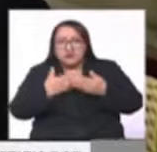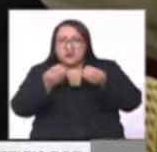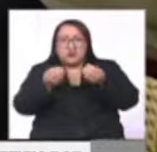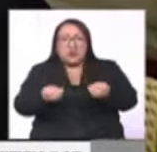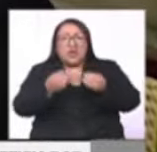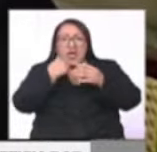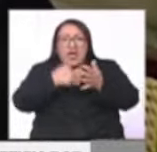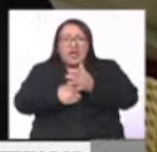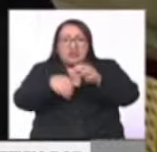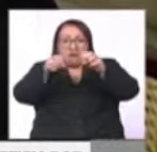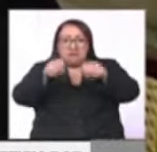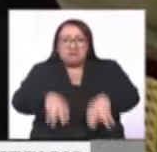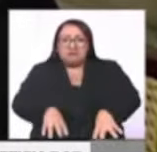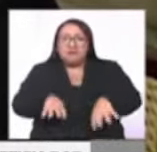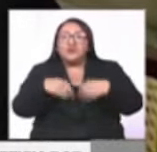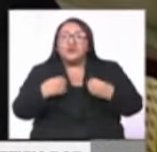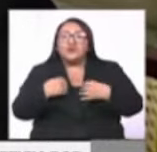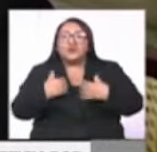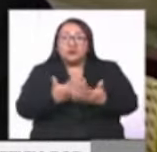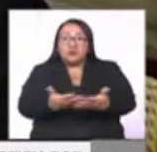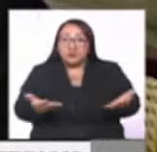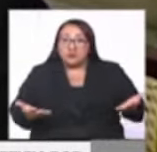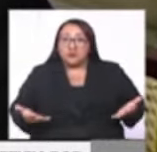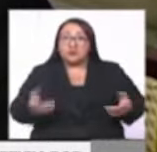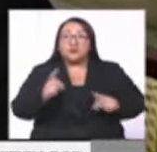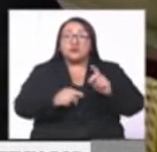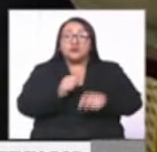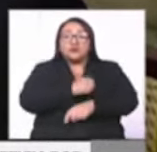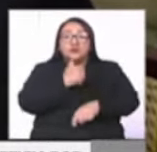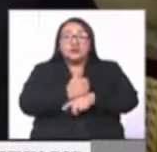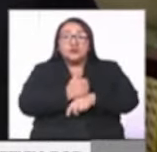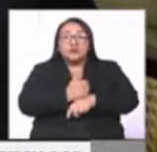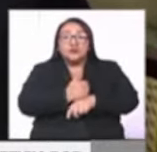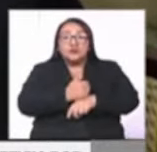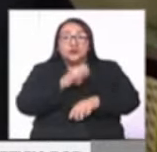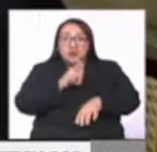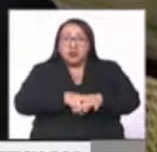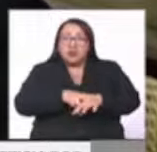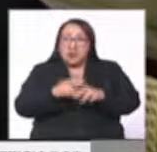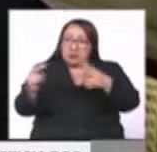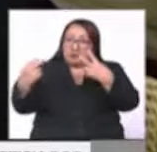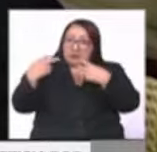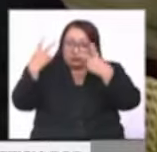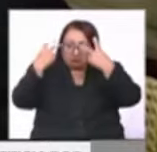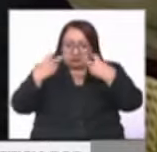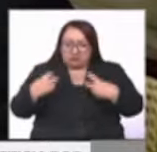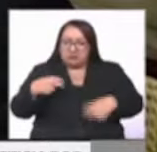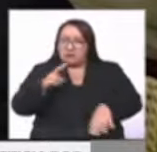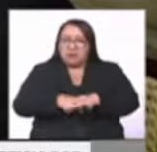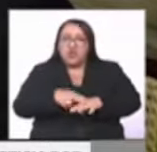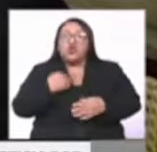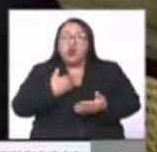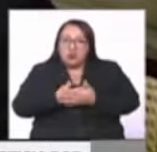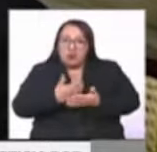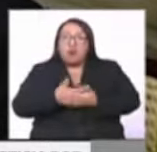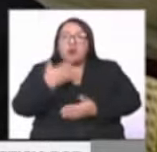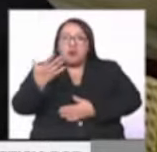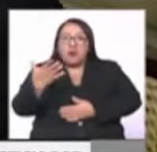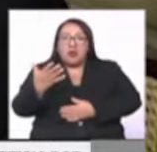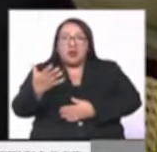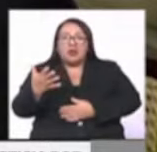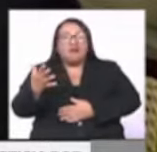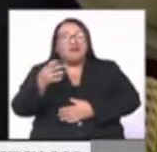renuncia a fin de ponerme a disposición de las autoridades Fiscales para esclarecer y probar esas